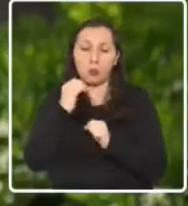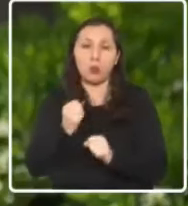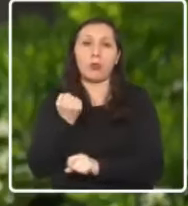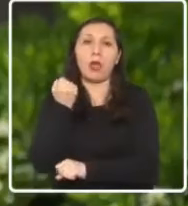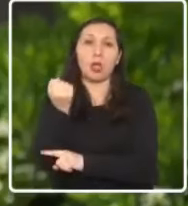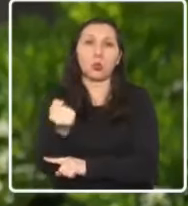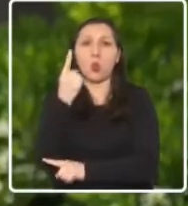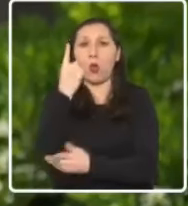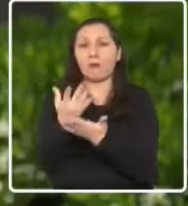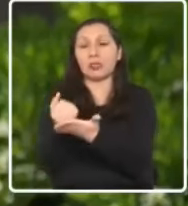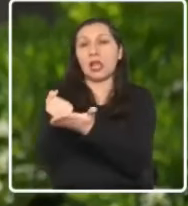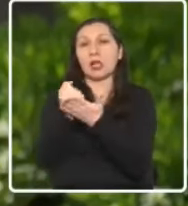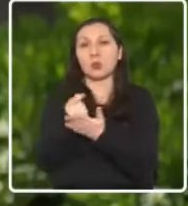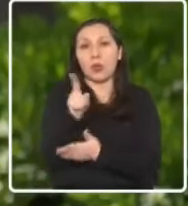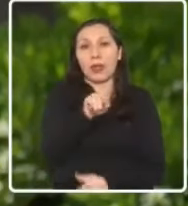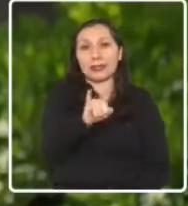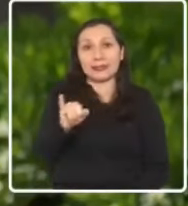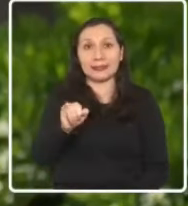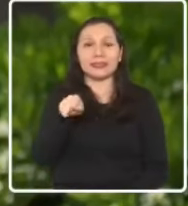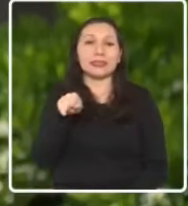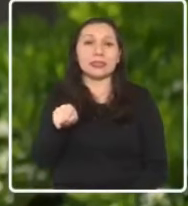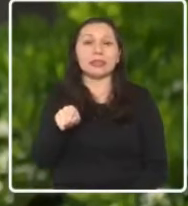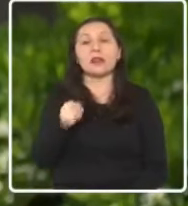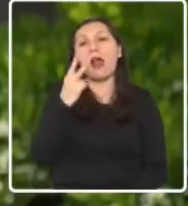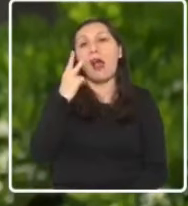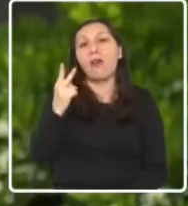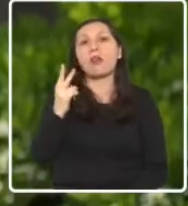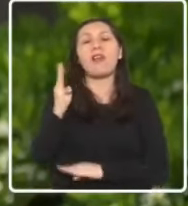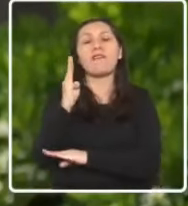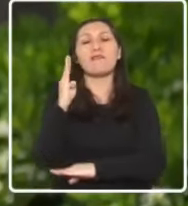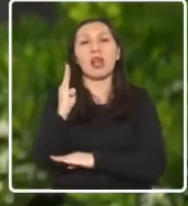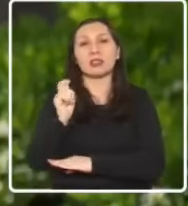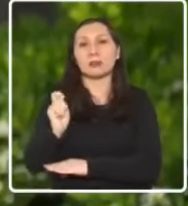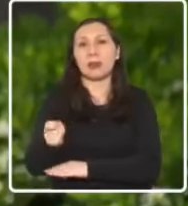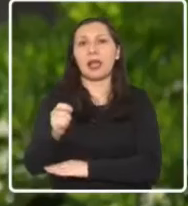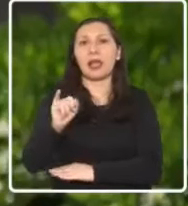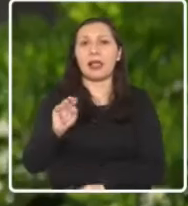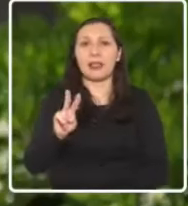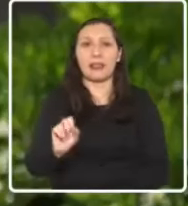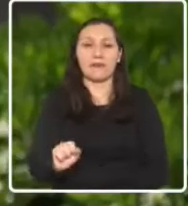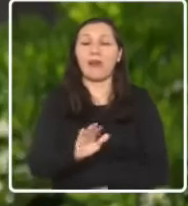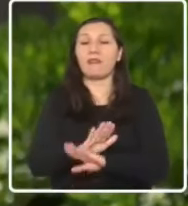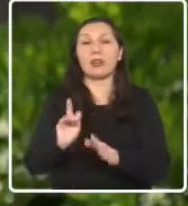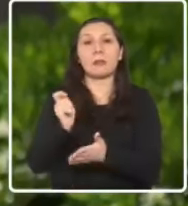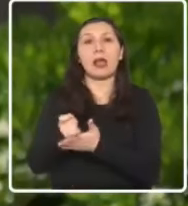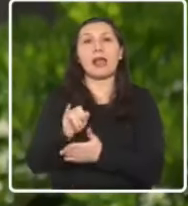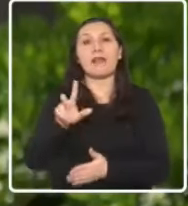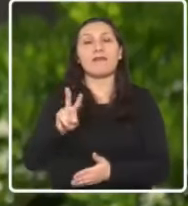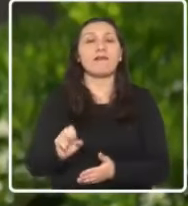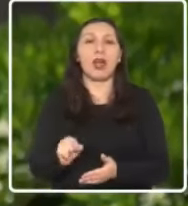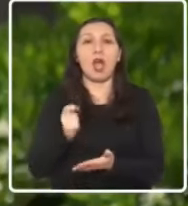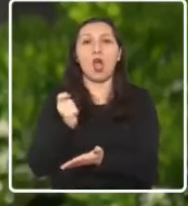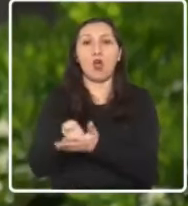una vez al Servicio de Impuestos Internos para determinar su base imponible del IVA. Se elimina la exención del IVA en la compra de